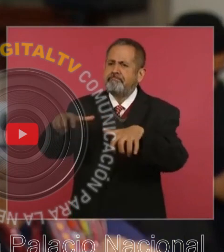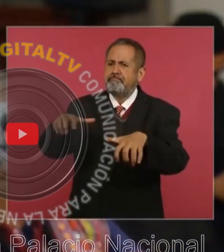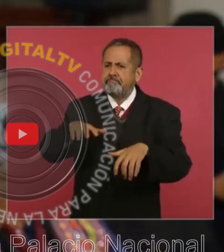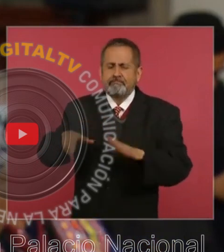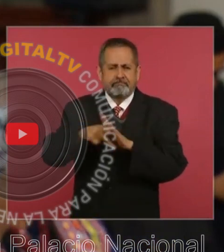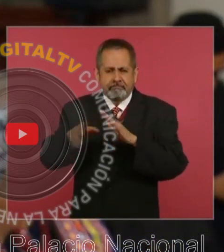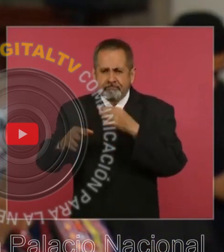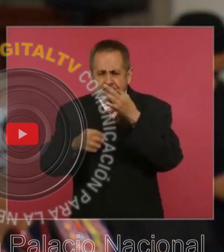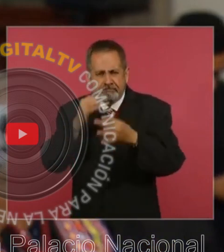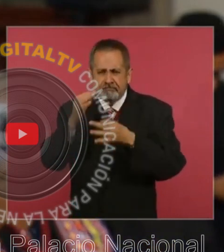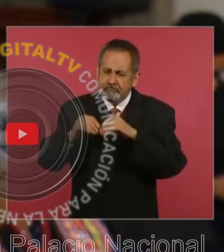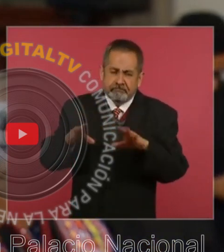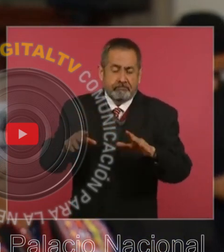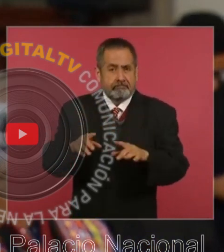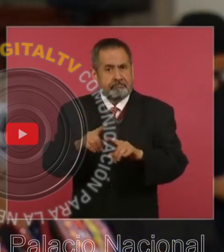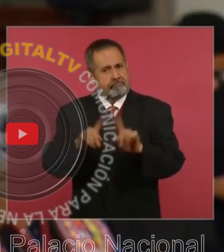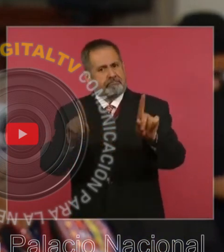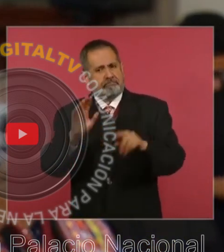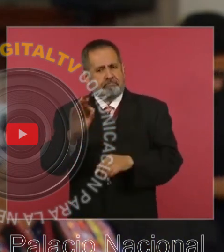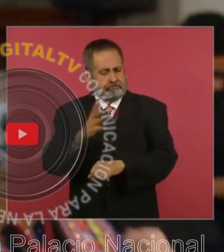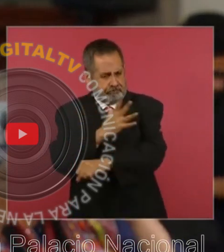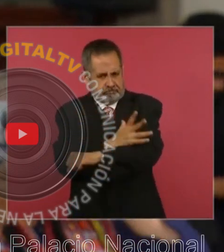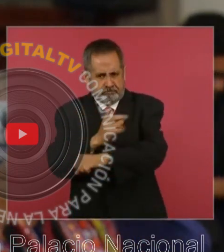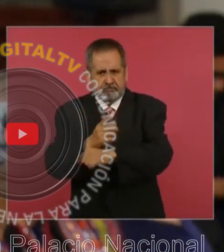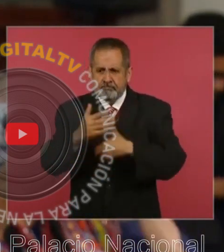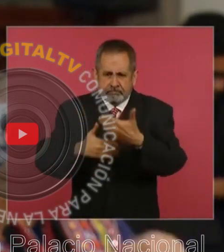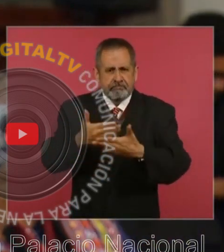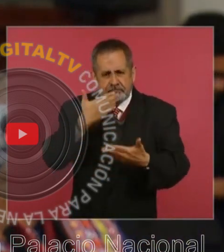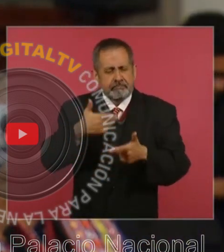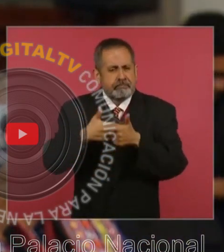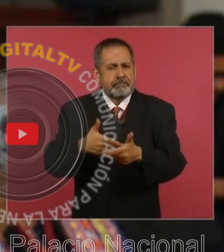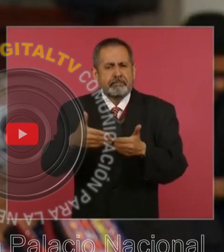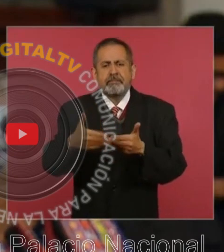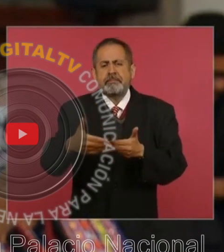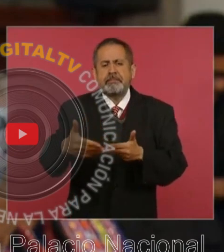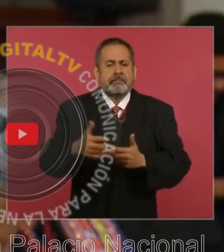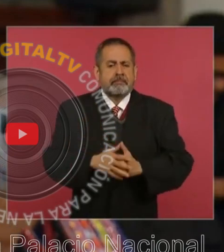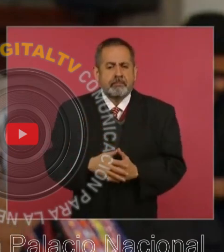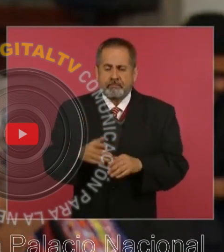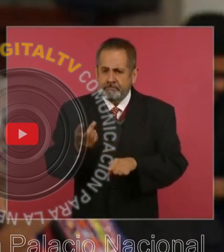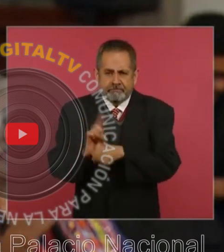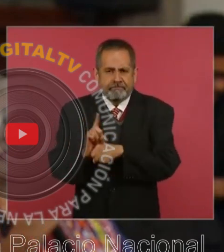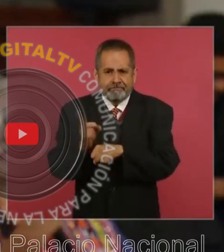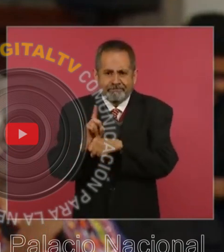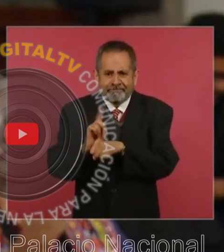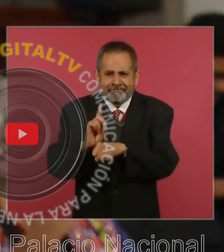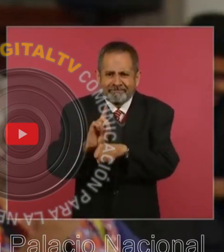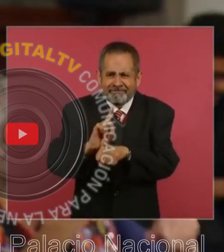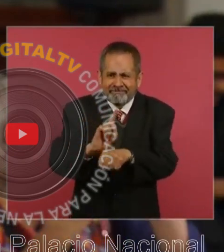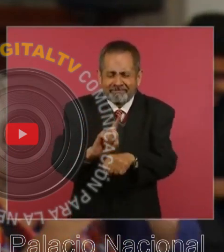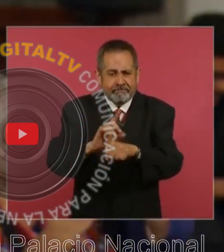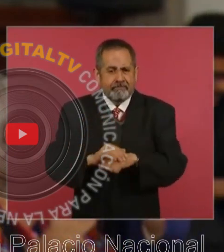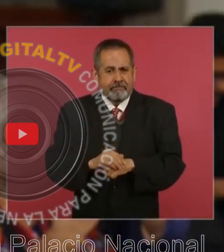medios. Una manera, primero en esta continuidad del hecho de que sea todos los días,